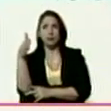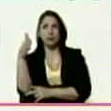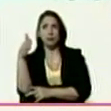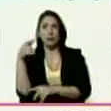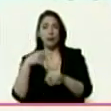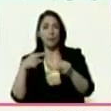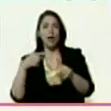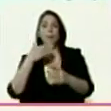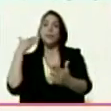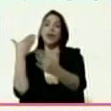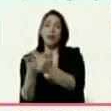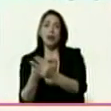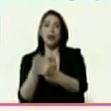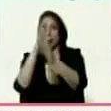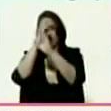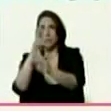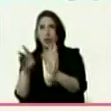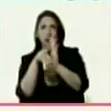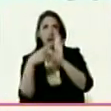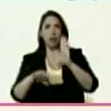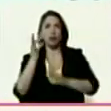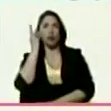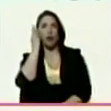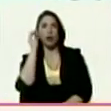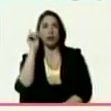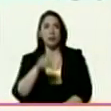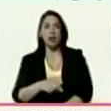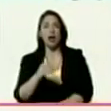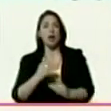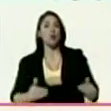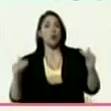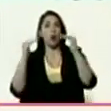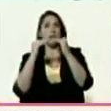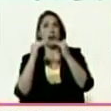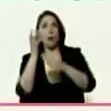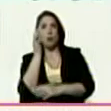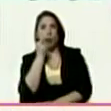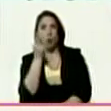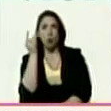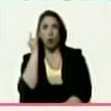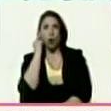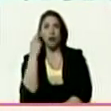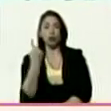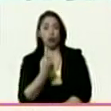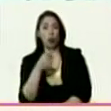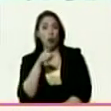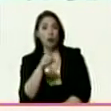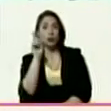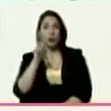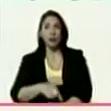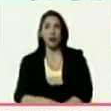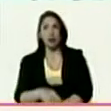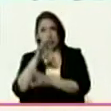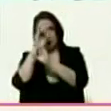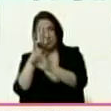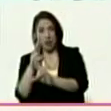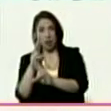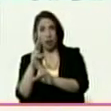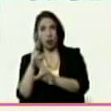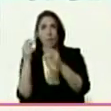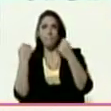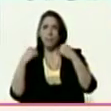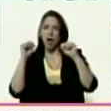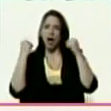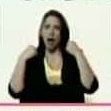para exigir el respeto a los derechos de la mujer, el respeto a la igualdad entre hombre y mujer. Pero no solo eso, no solo el respeto, sino la